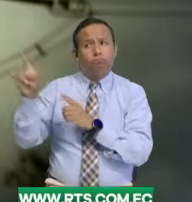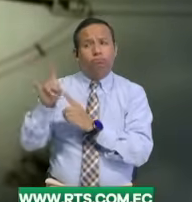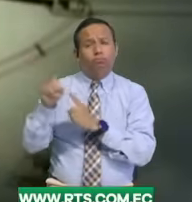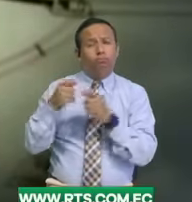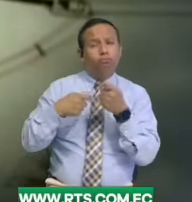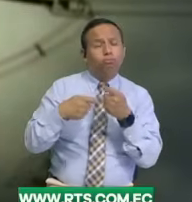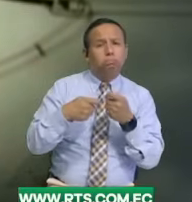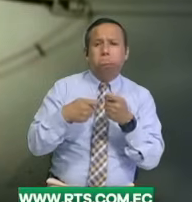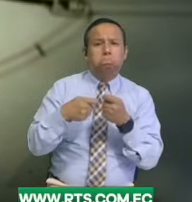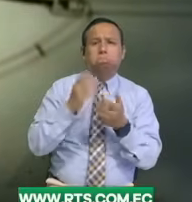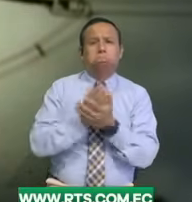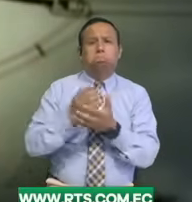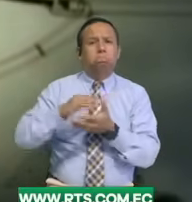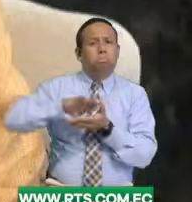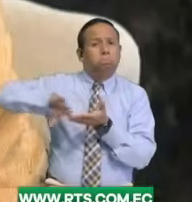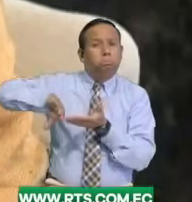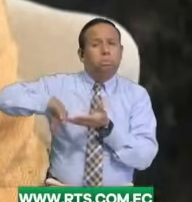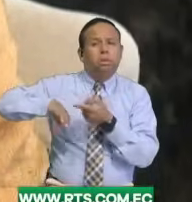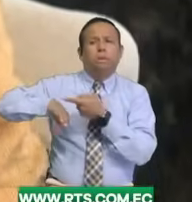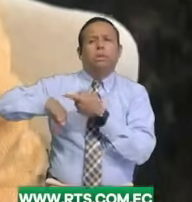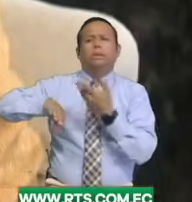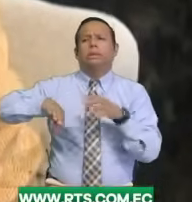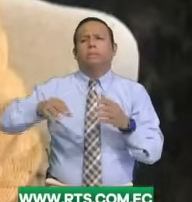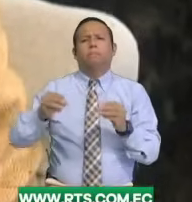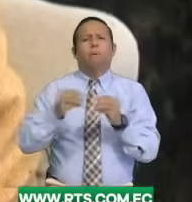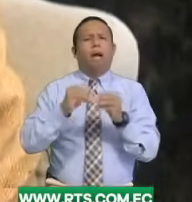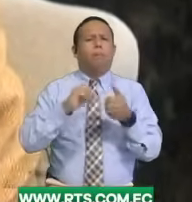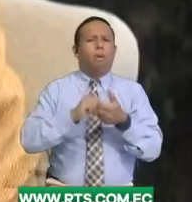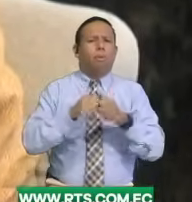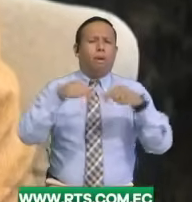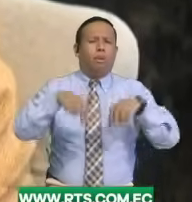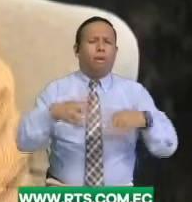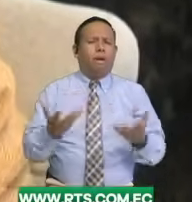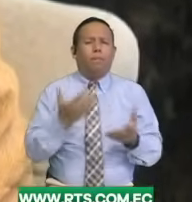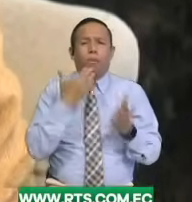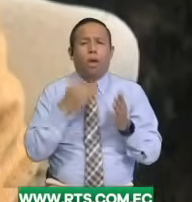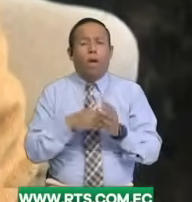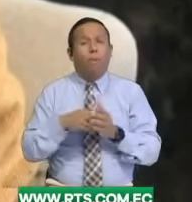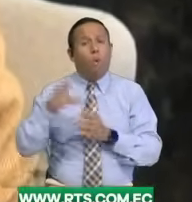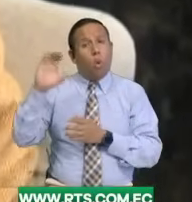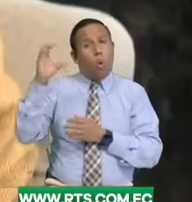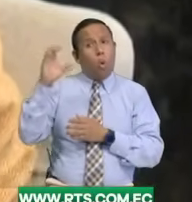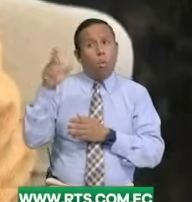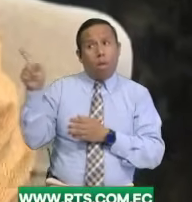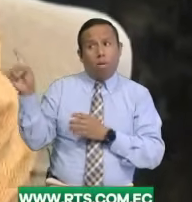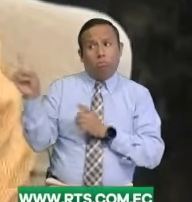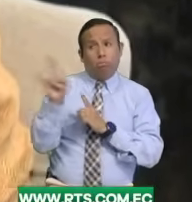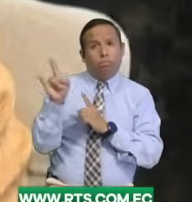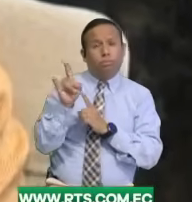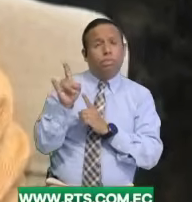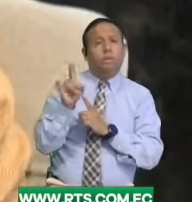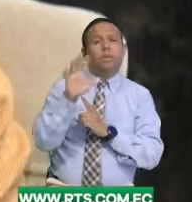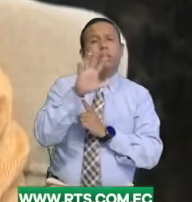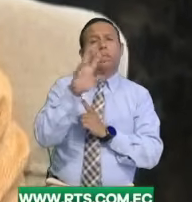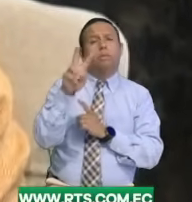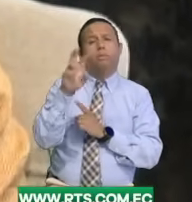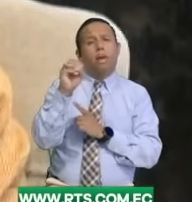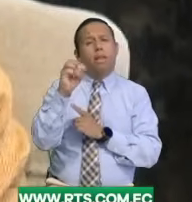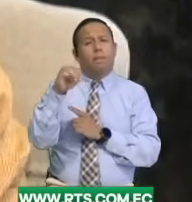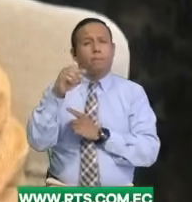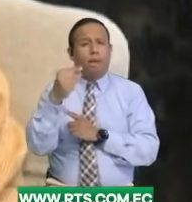que enfrenta el país. La capacidad de transmisión de la autopista con Colombia es de 520 megavatios. Es decir, en